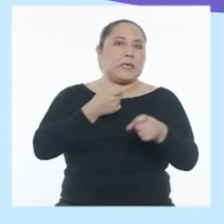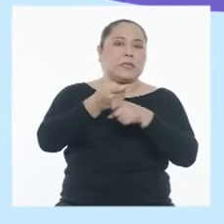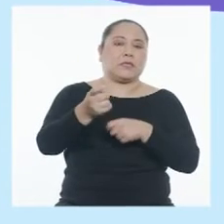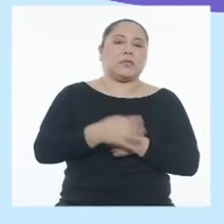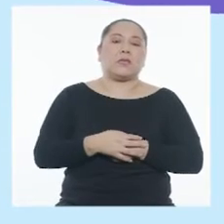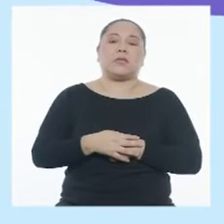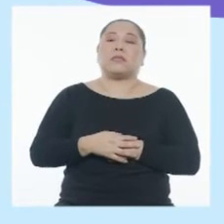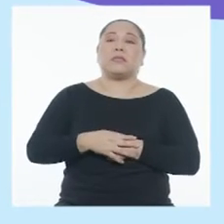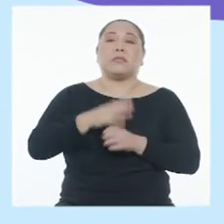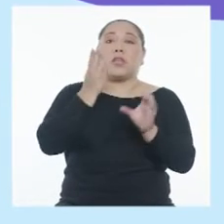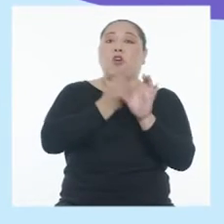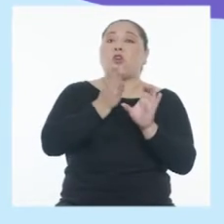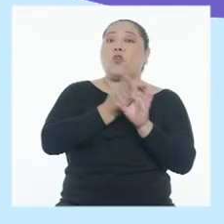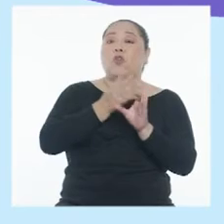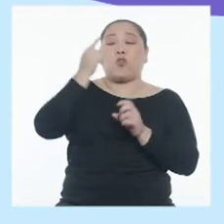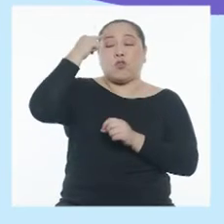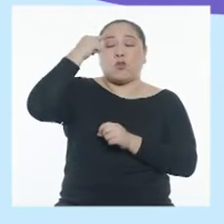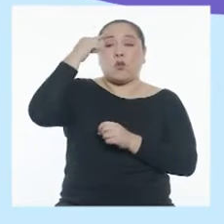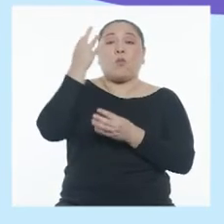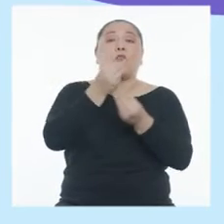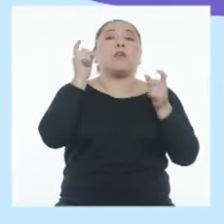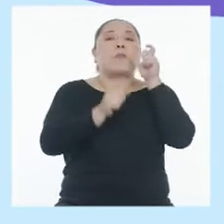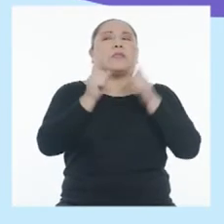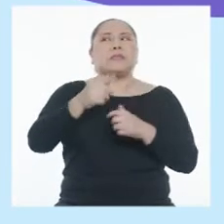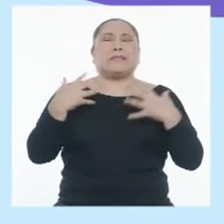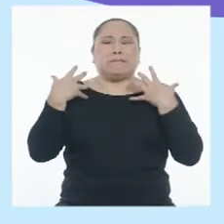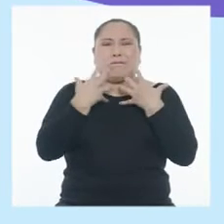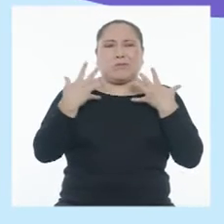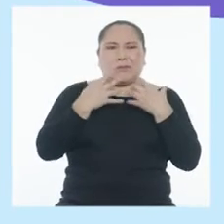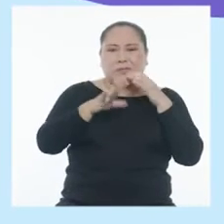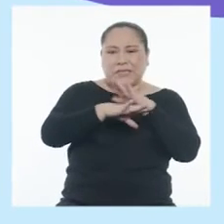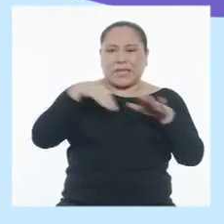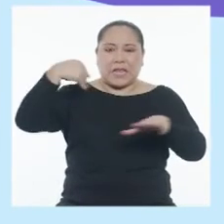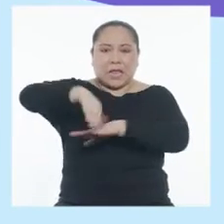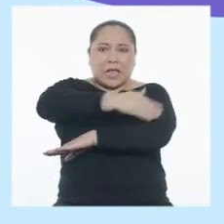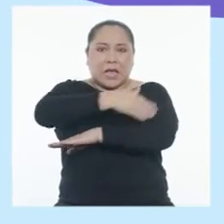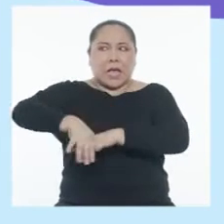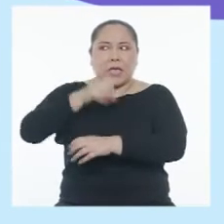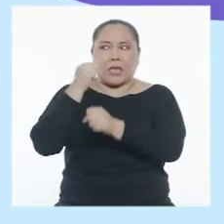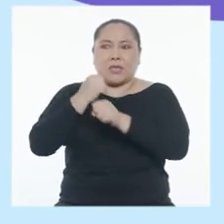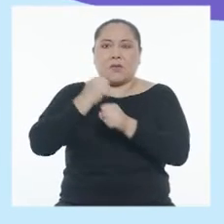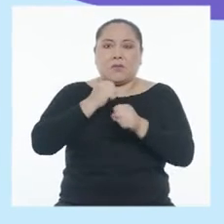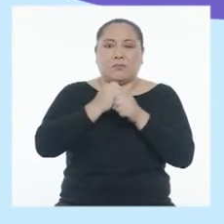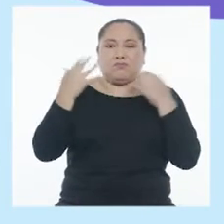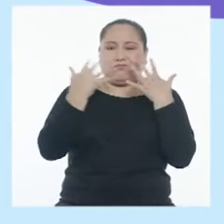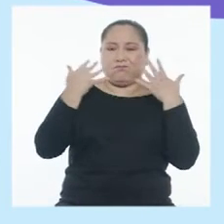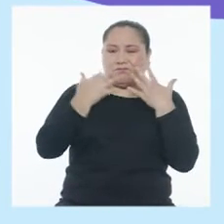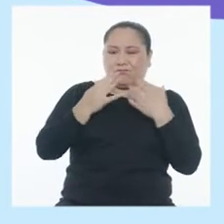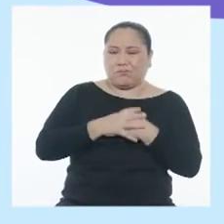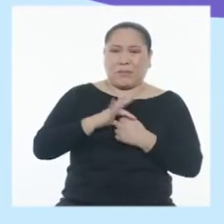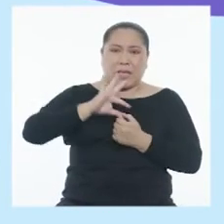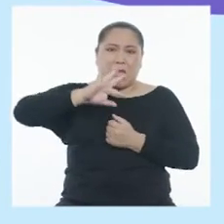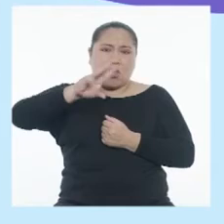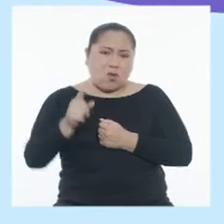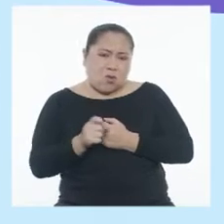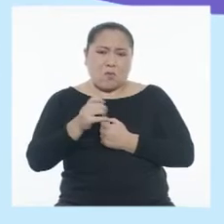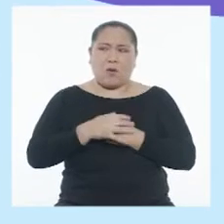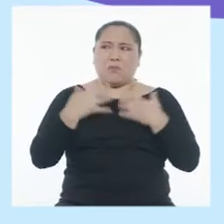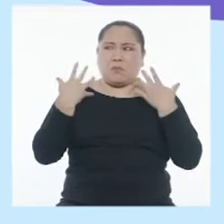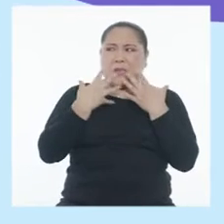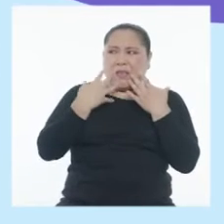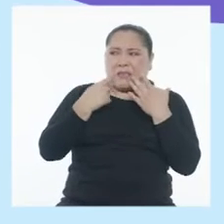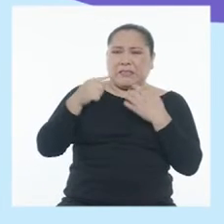afectado es el psicológico, porque muchas de estas personas tienen temor de salir a las calles a trabajar porque tienen miedos a que le